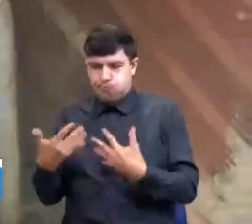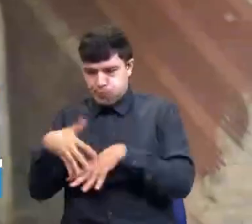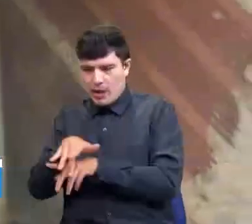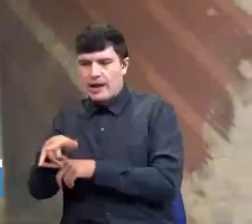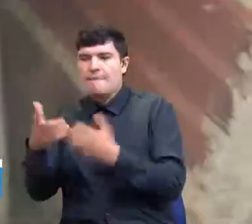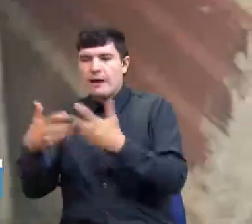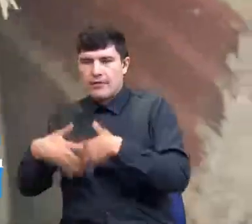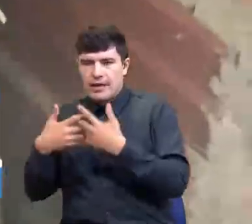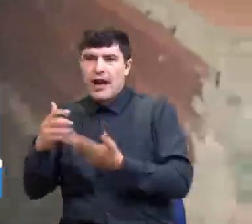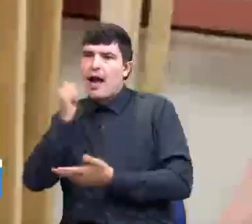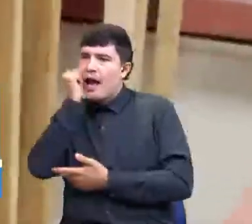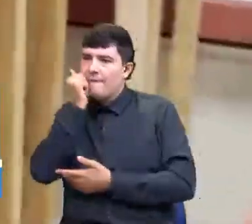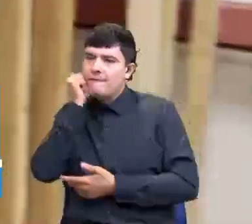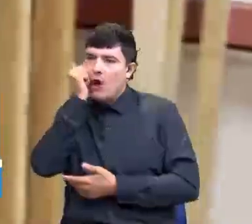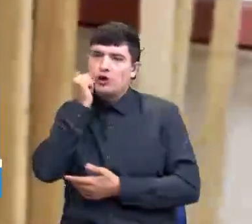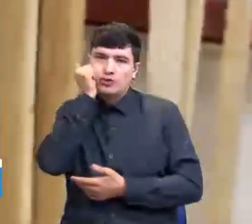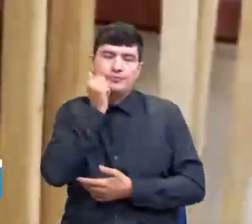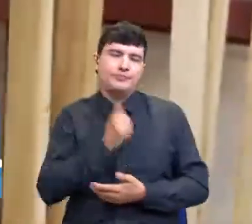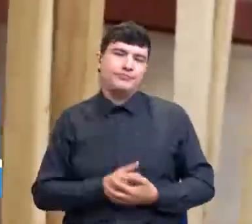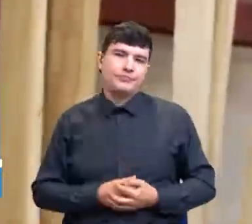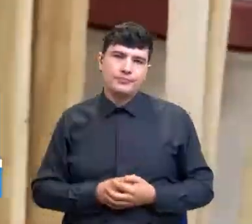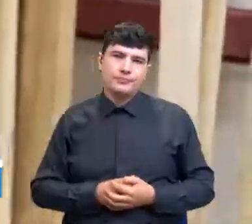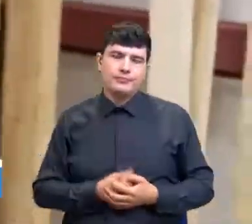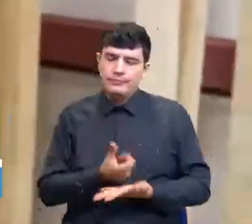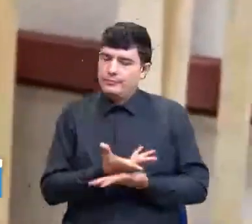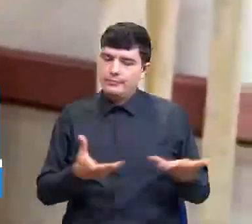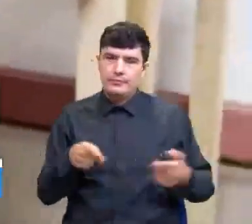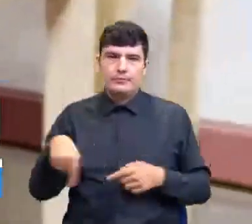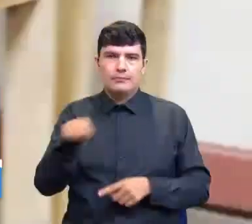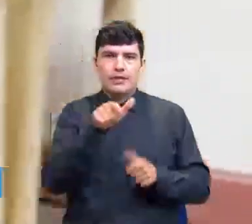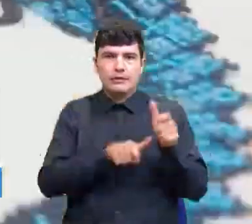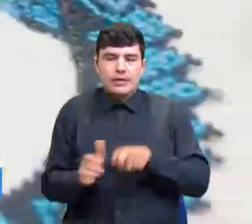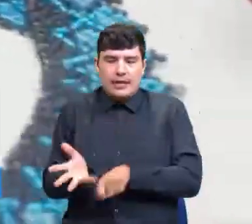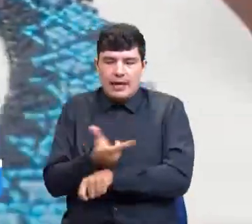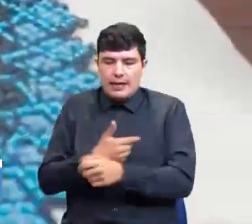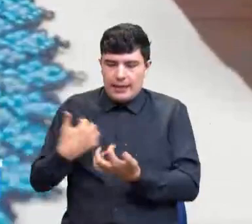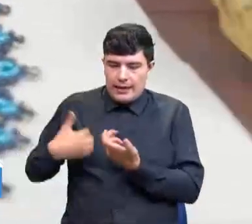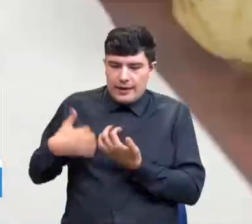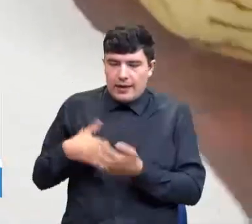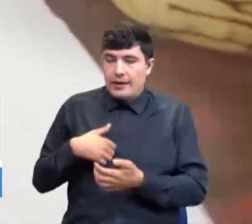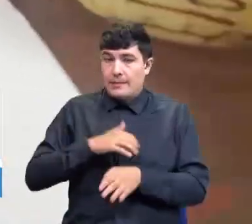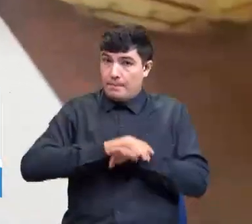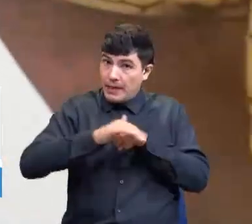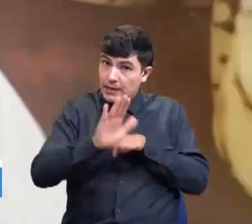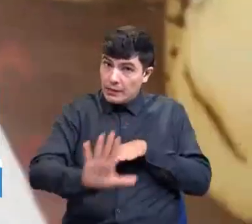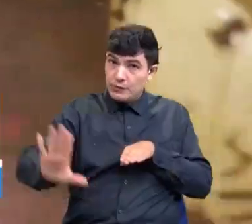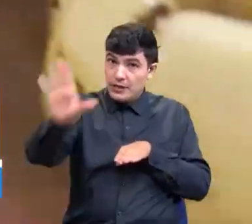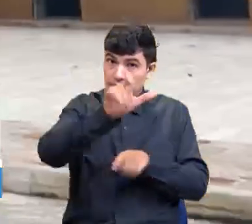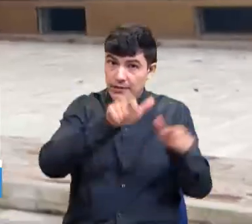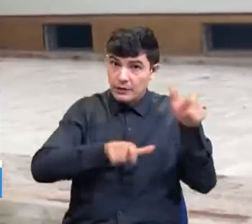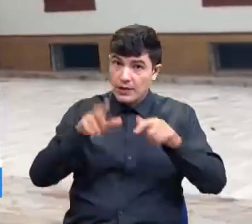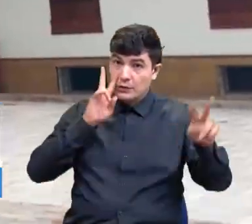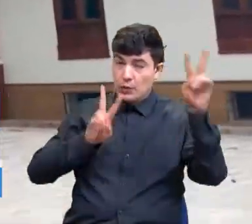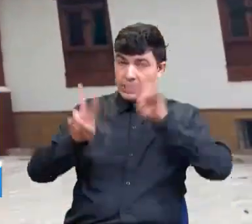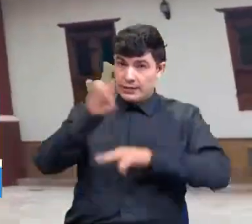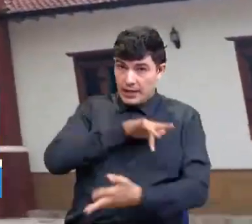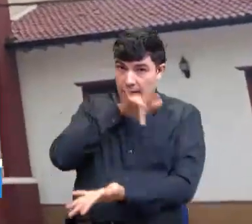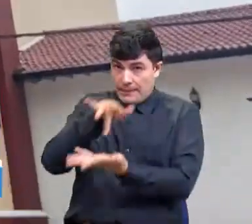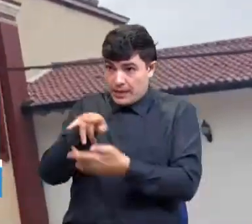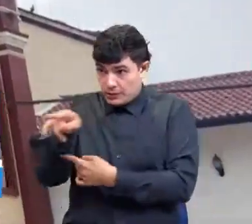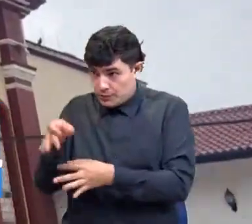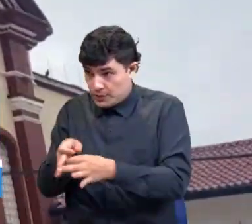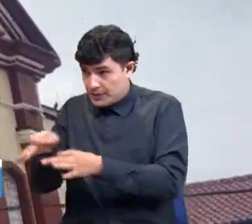hago son por encargo. Todos los artesanos veleños hacen la invitación para que cuando visiten su municipio y a la iglesia